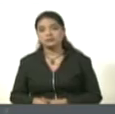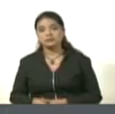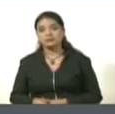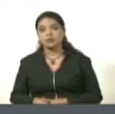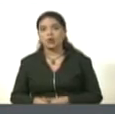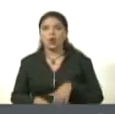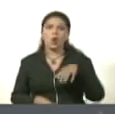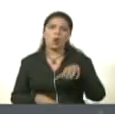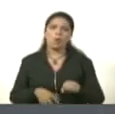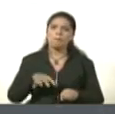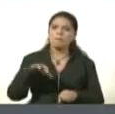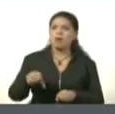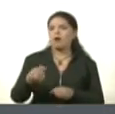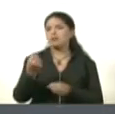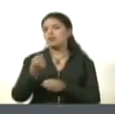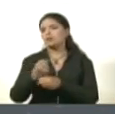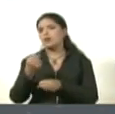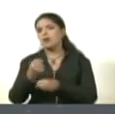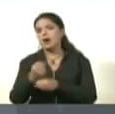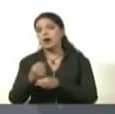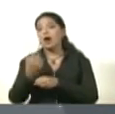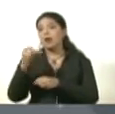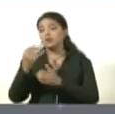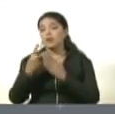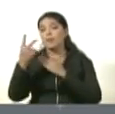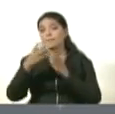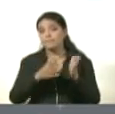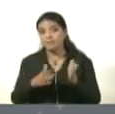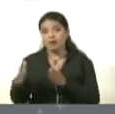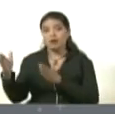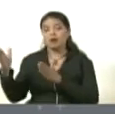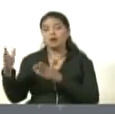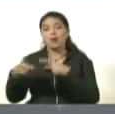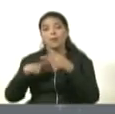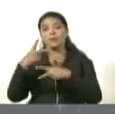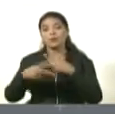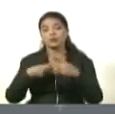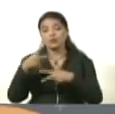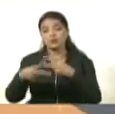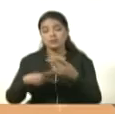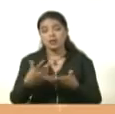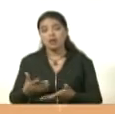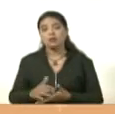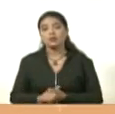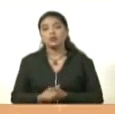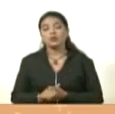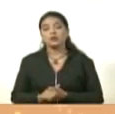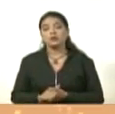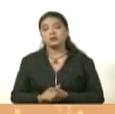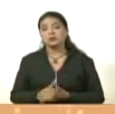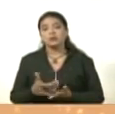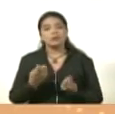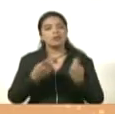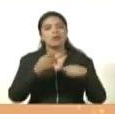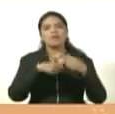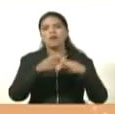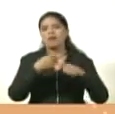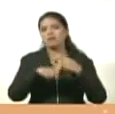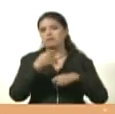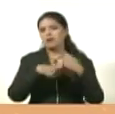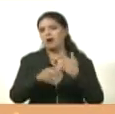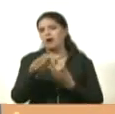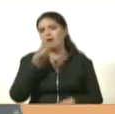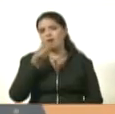comprando, trabajando. Había un procedimiento, un evento de venta